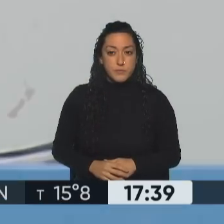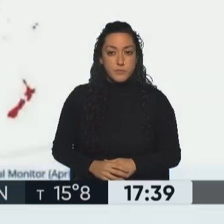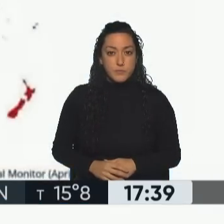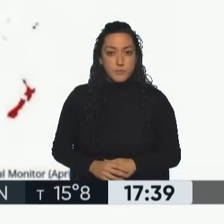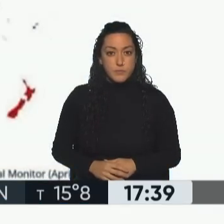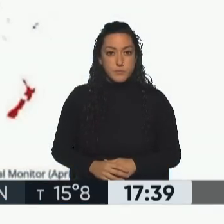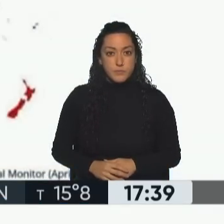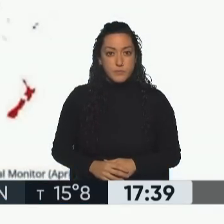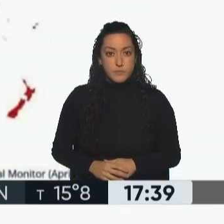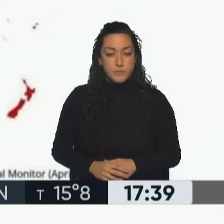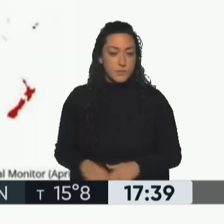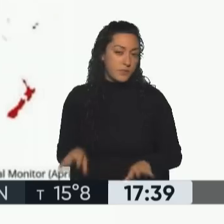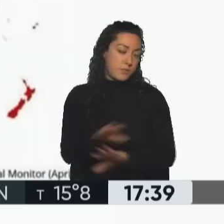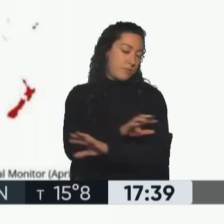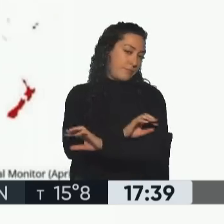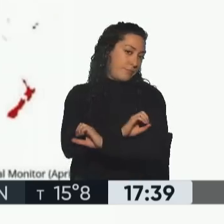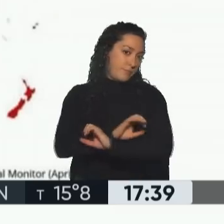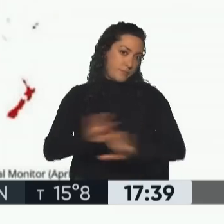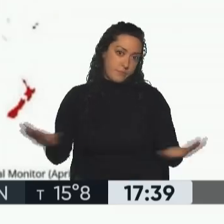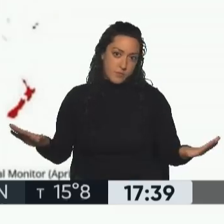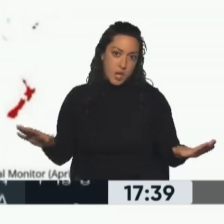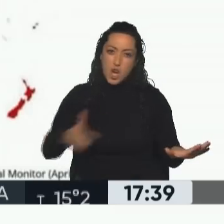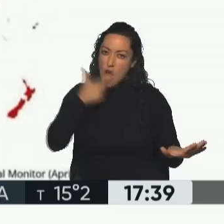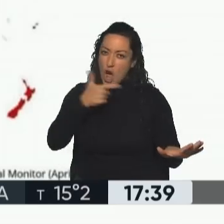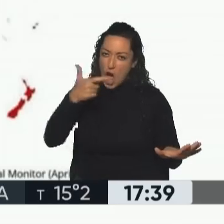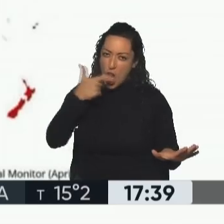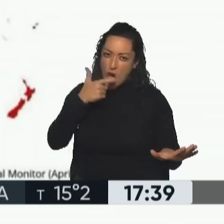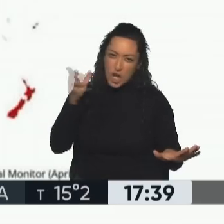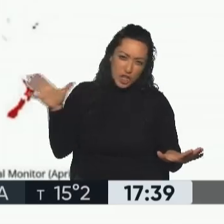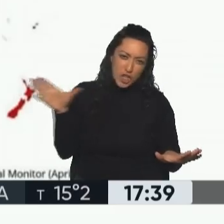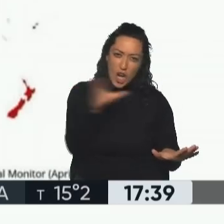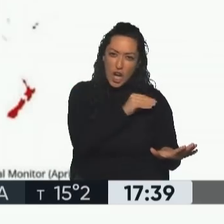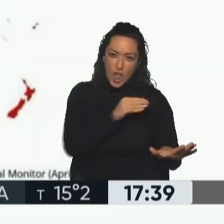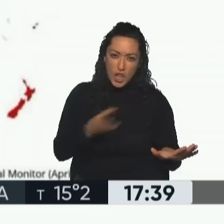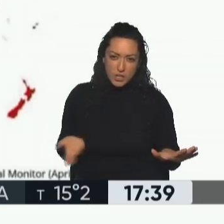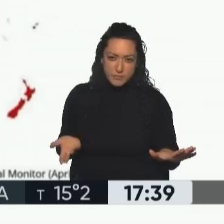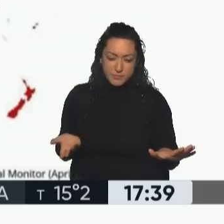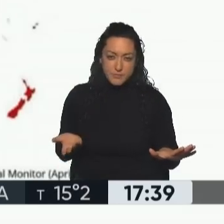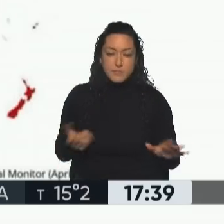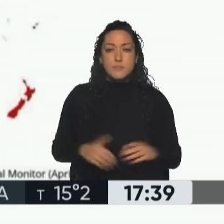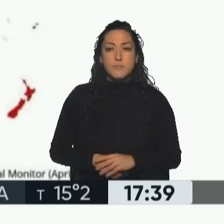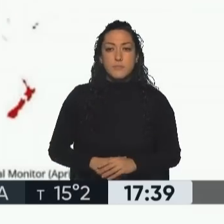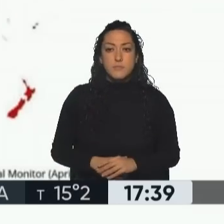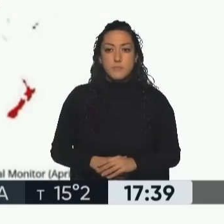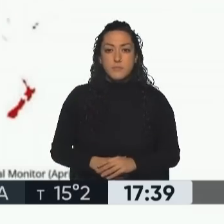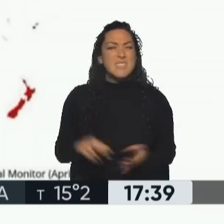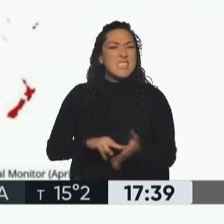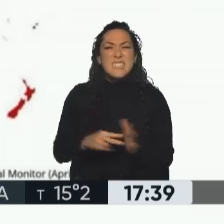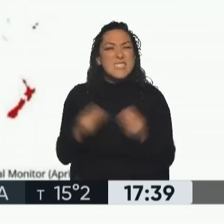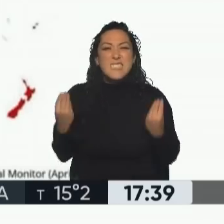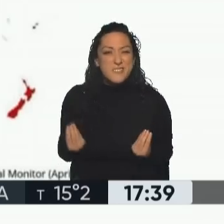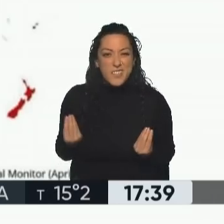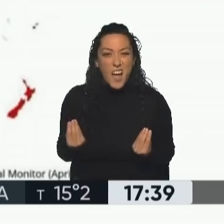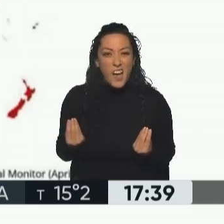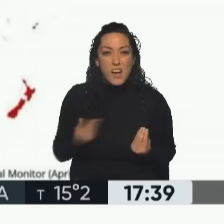The War, catastrófico. Miren, todo rojo, todo rojo. ¿Qué quiere decir esto? ¿Que el